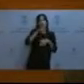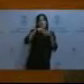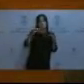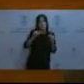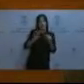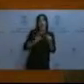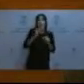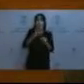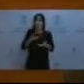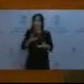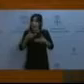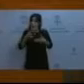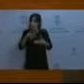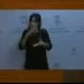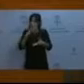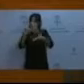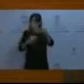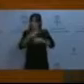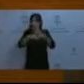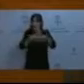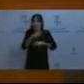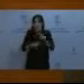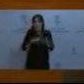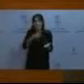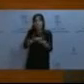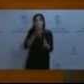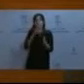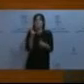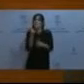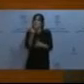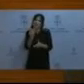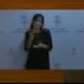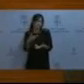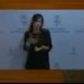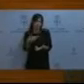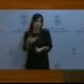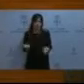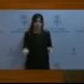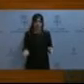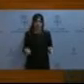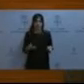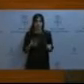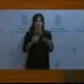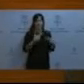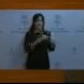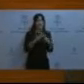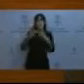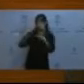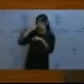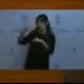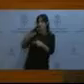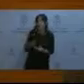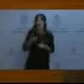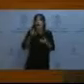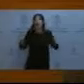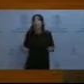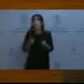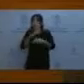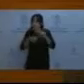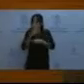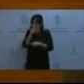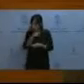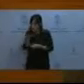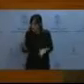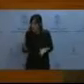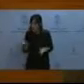como un reclamo, con precios casi de risa. Señoría, vaya concluyendo. Finalizo, presidente. ¿Han tenido actuaciones o no? Es decir,